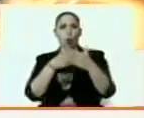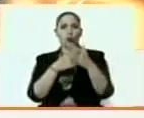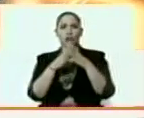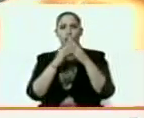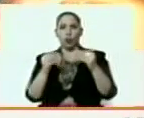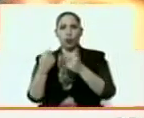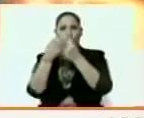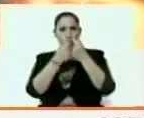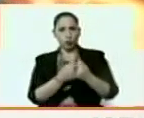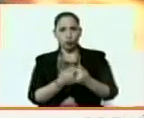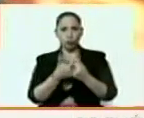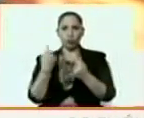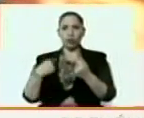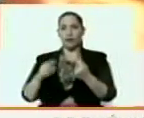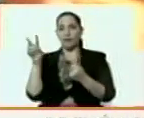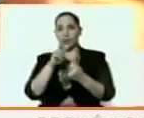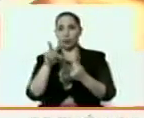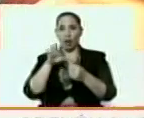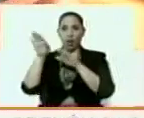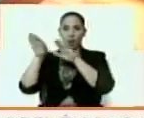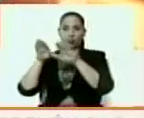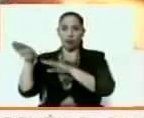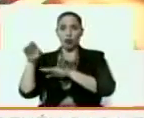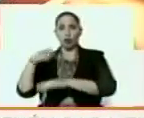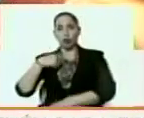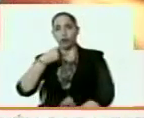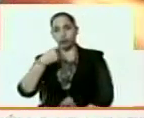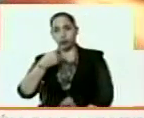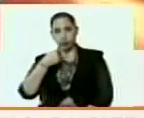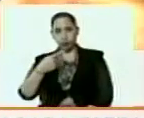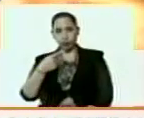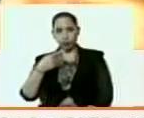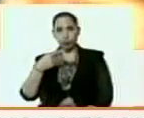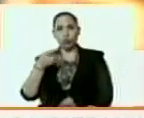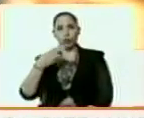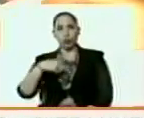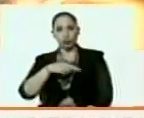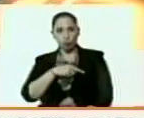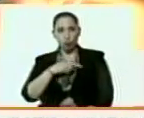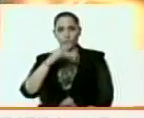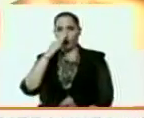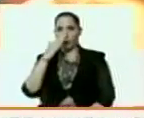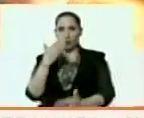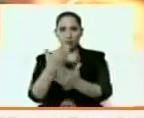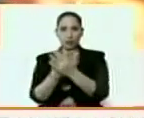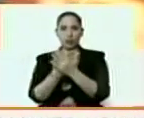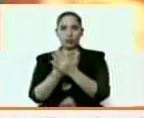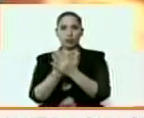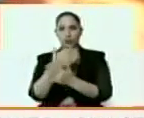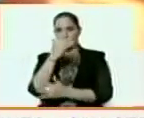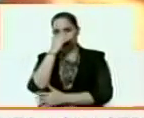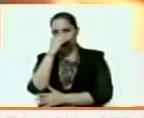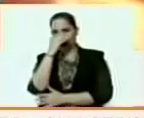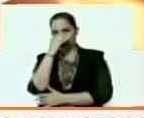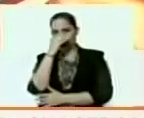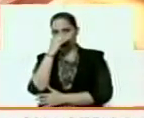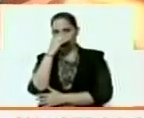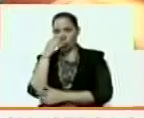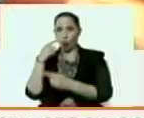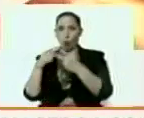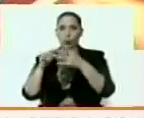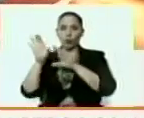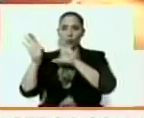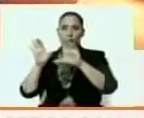tiene Venezuela en el exterior. Por eso en mi rueda de prensa yo dije, estamos en presencia de un crimen transnacional